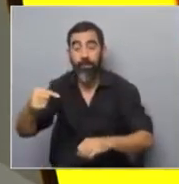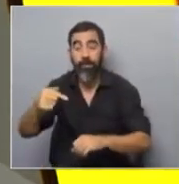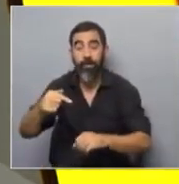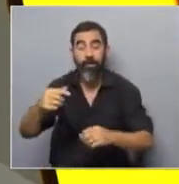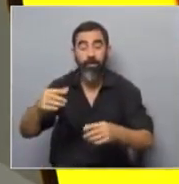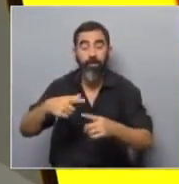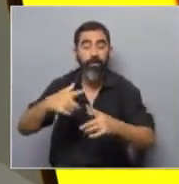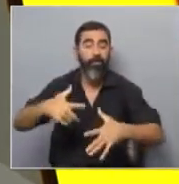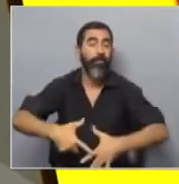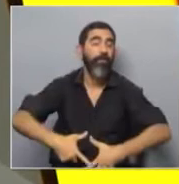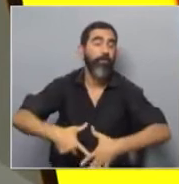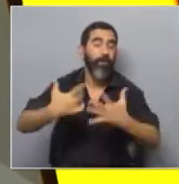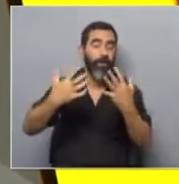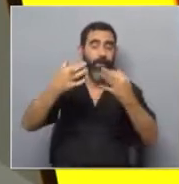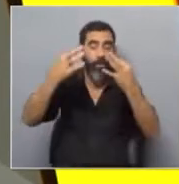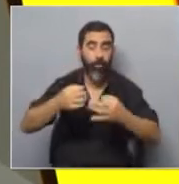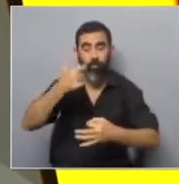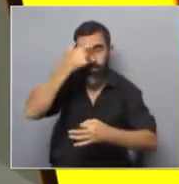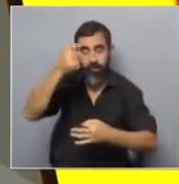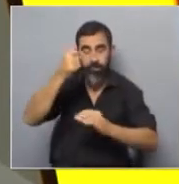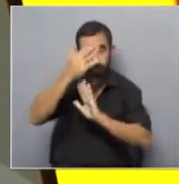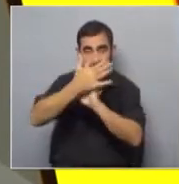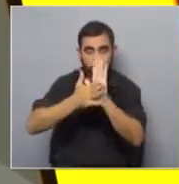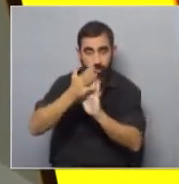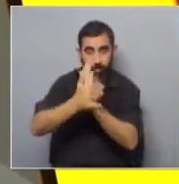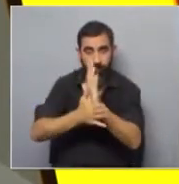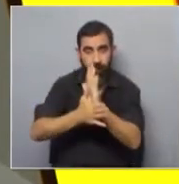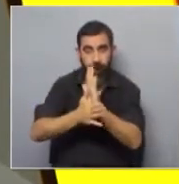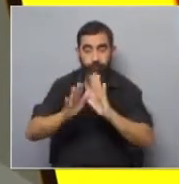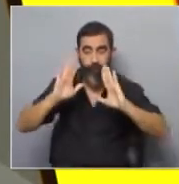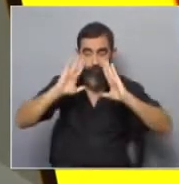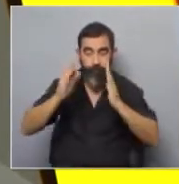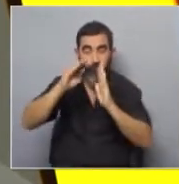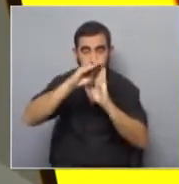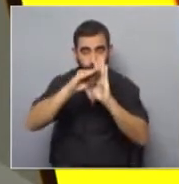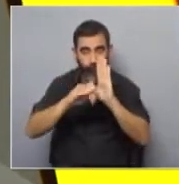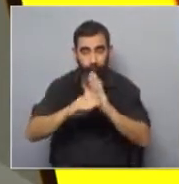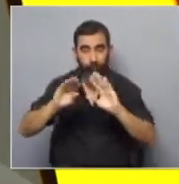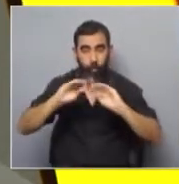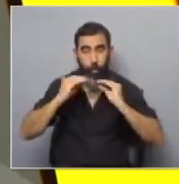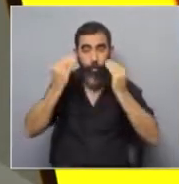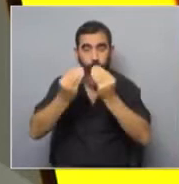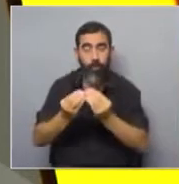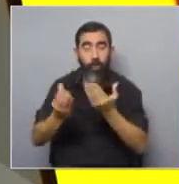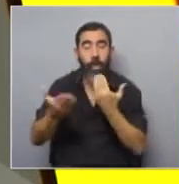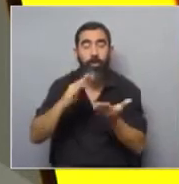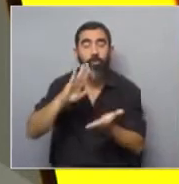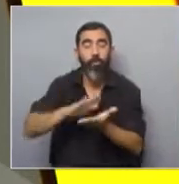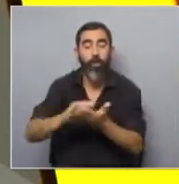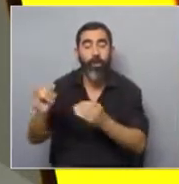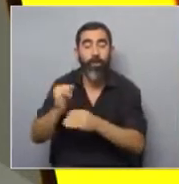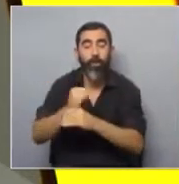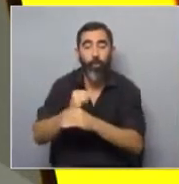se festeja, se celebra la ciencia nacional, queremos dedicar todo el programa, como decíamos en el arranque, a hablar del Instituto